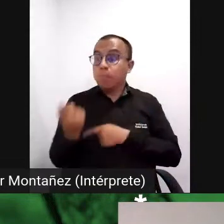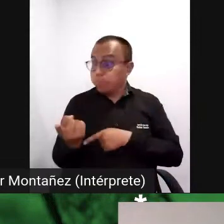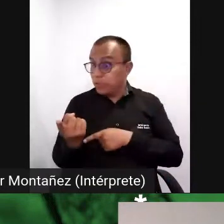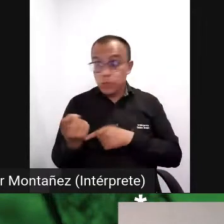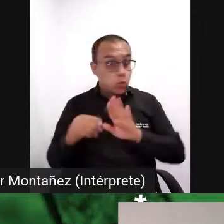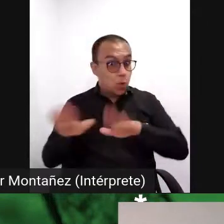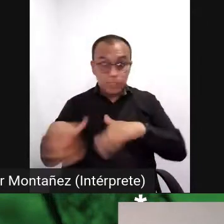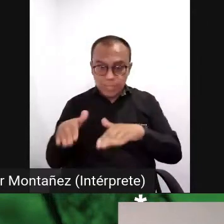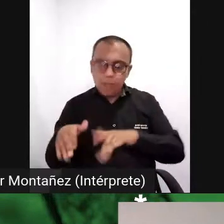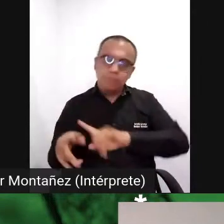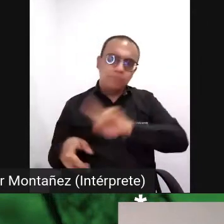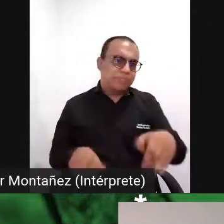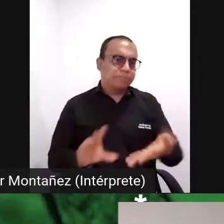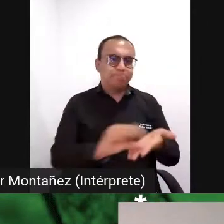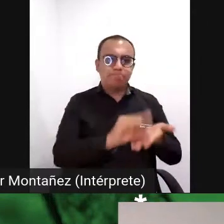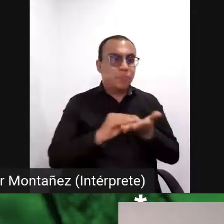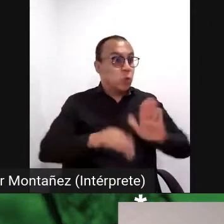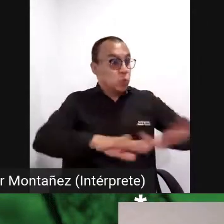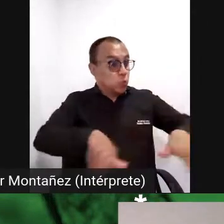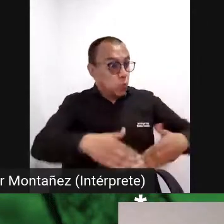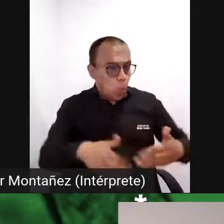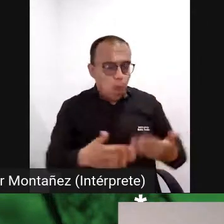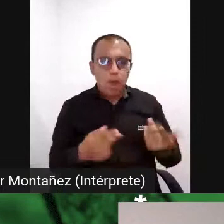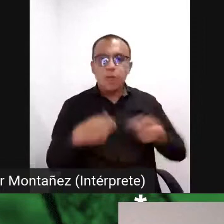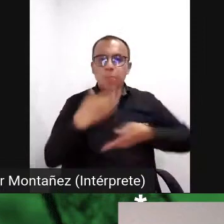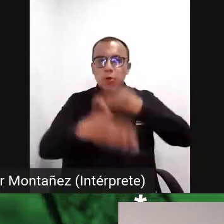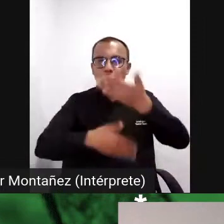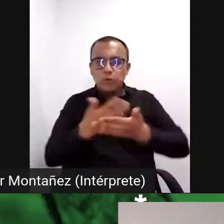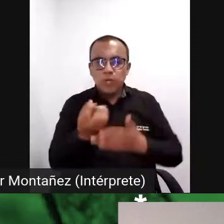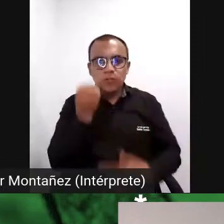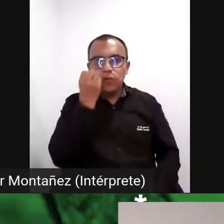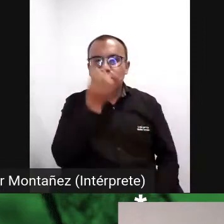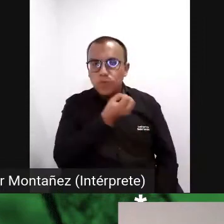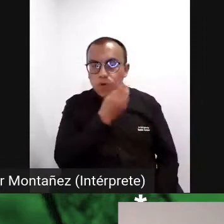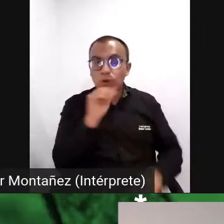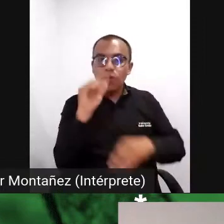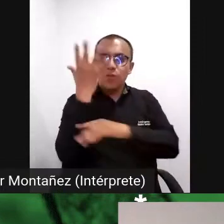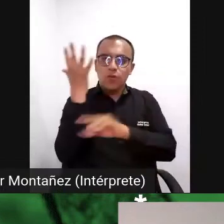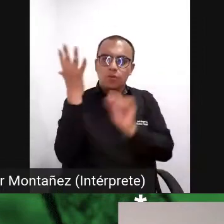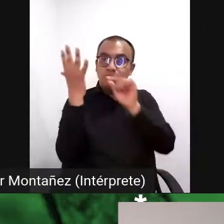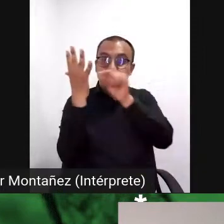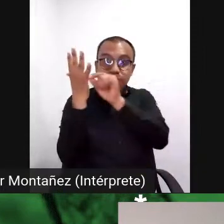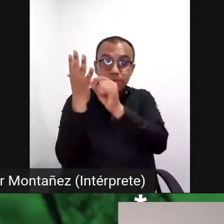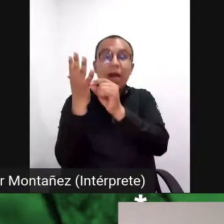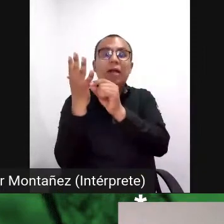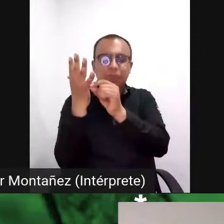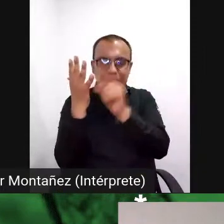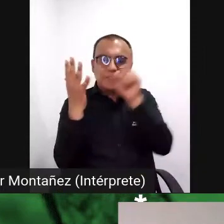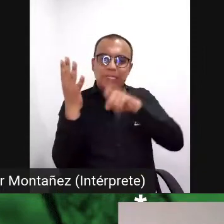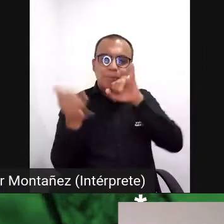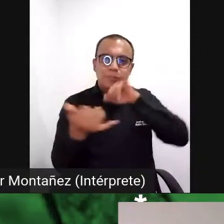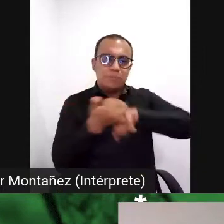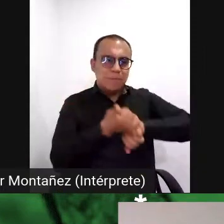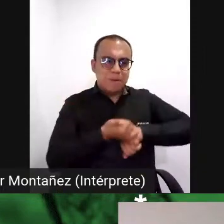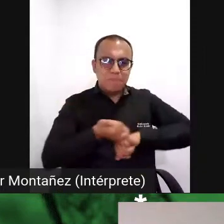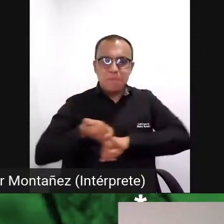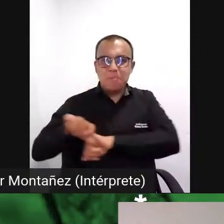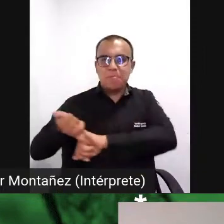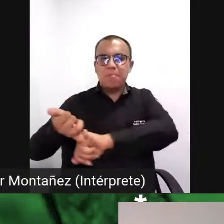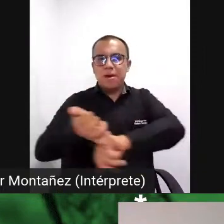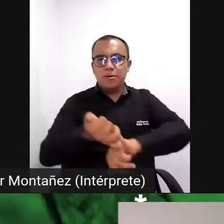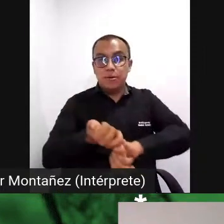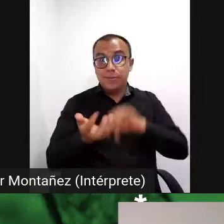humedales, no existen, no hay polinización, no existen los frutos de los árboles. Entonces es que dependemos de ellos y pues que también